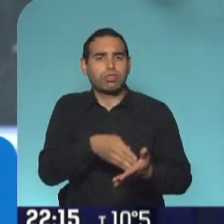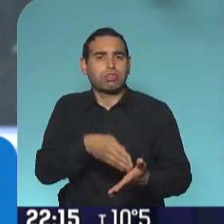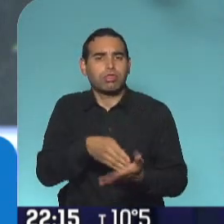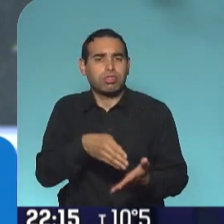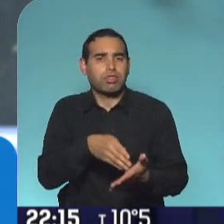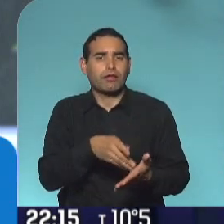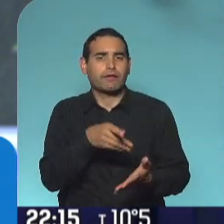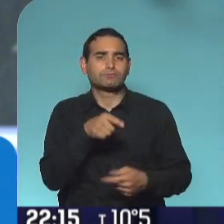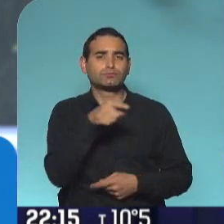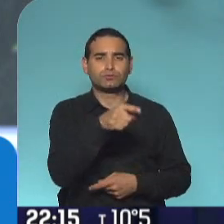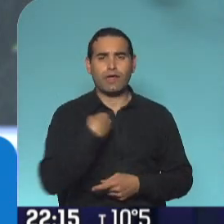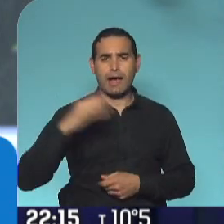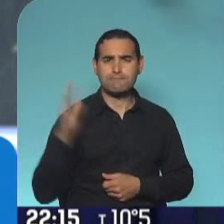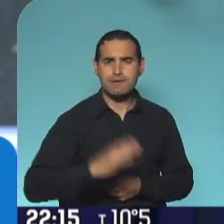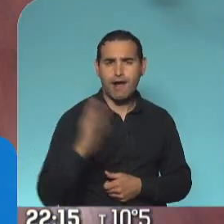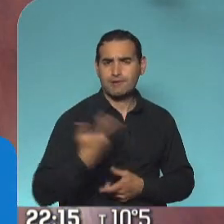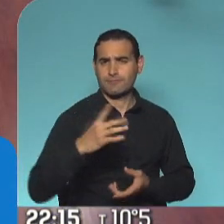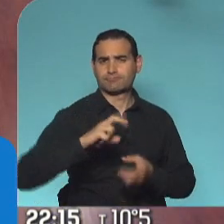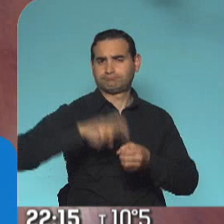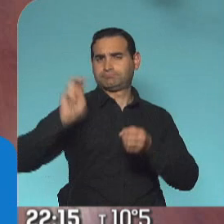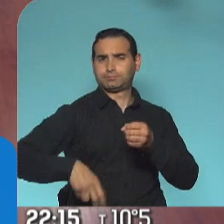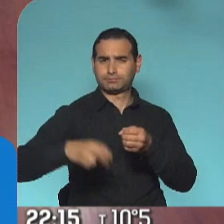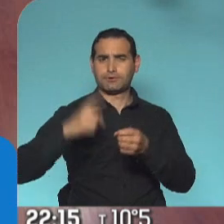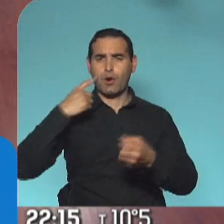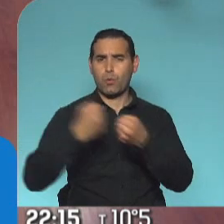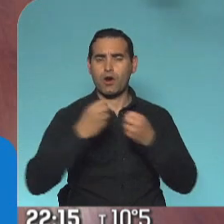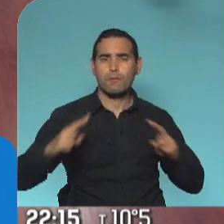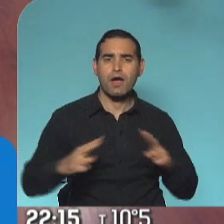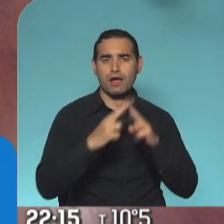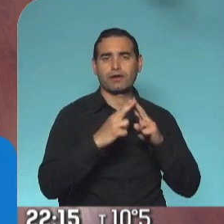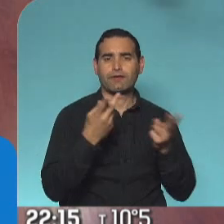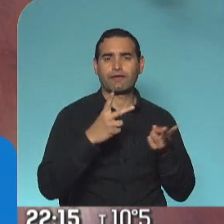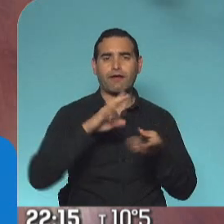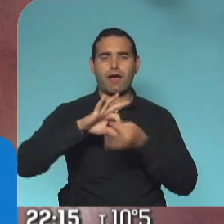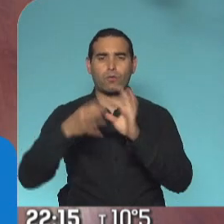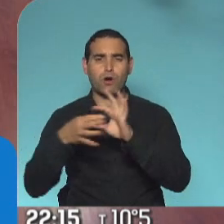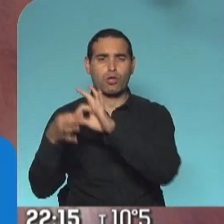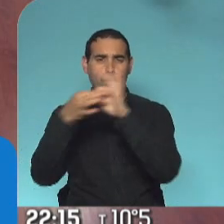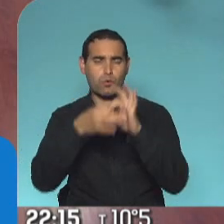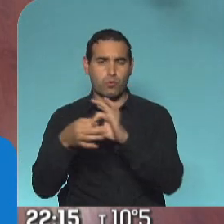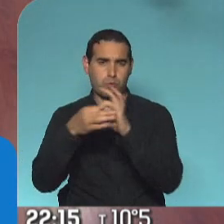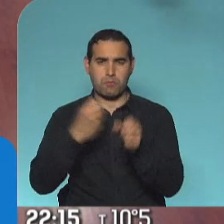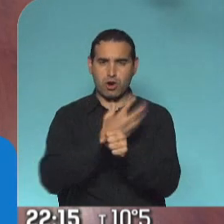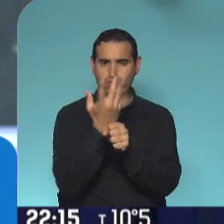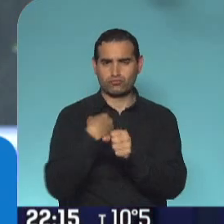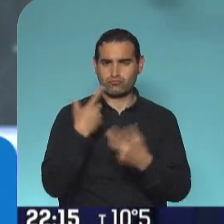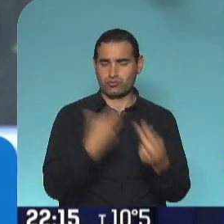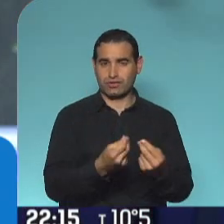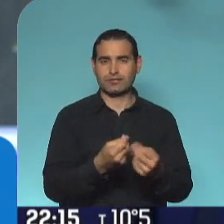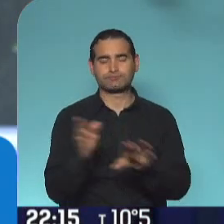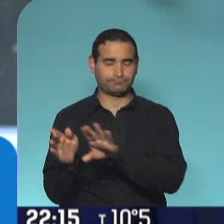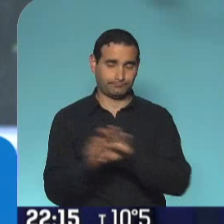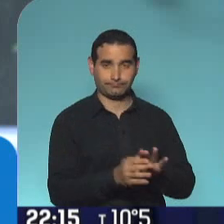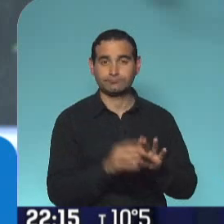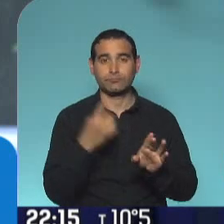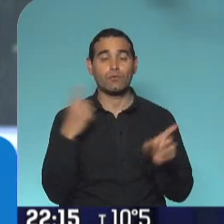con sus amenazas de salir del Acuerdo de París, un acuerdo Unión Europea, Unión Mercosur. Pero volviendo a la